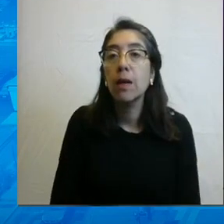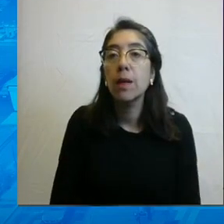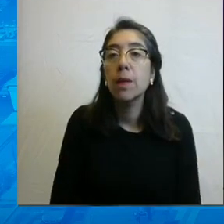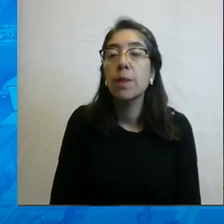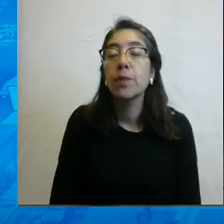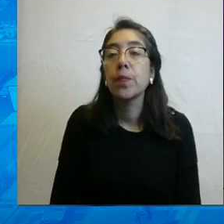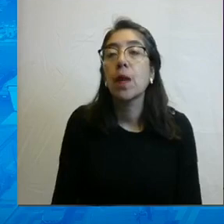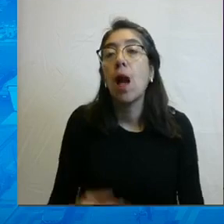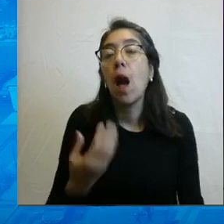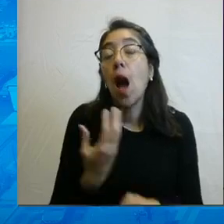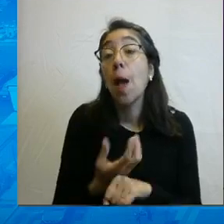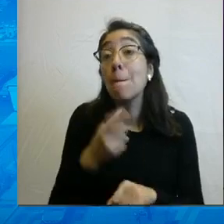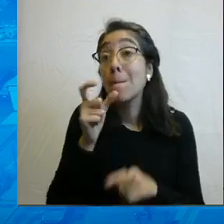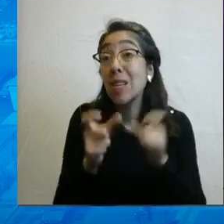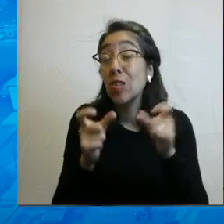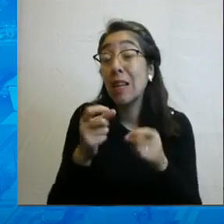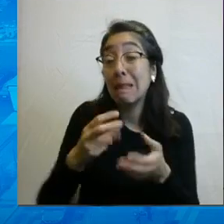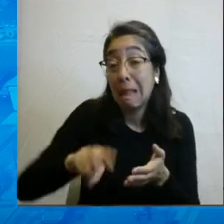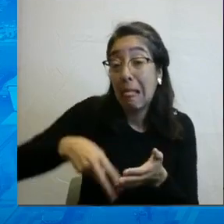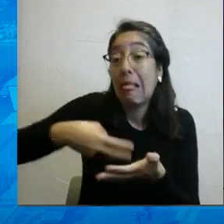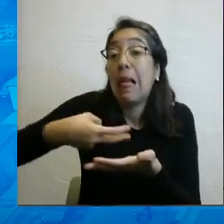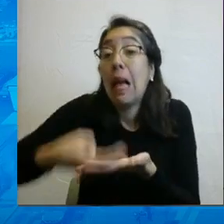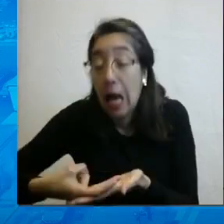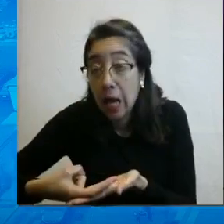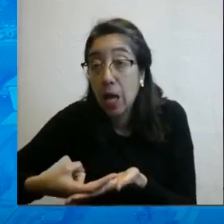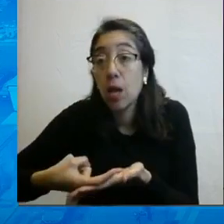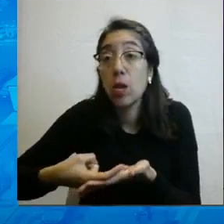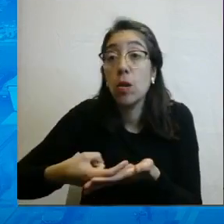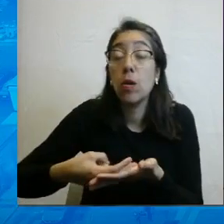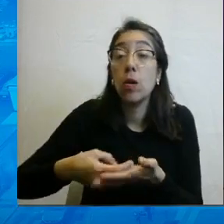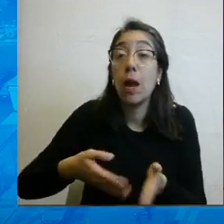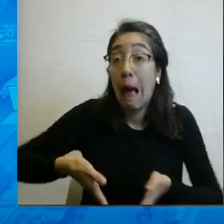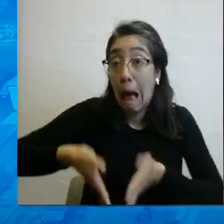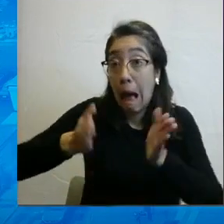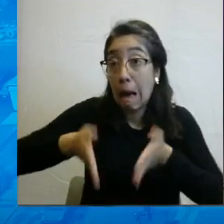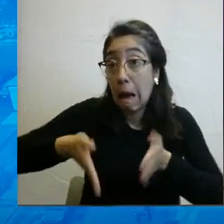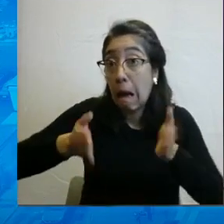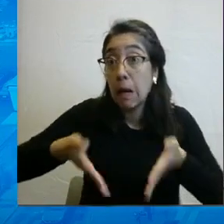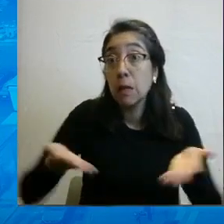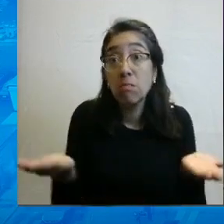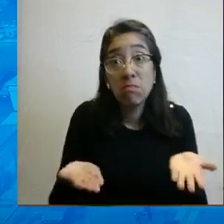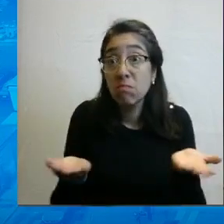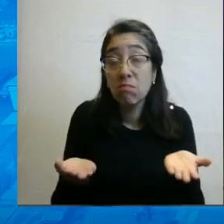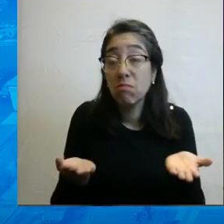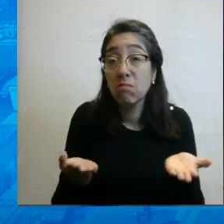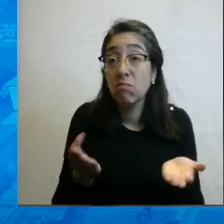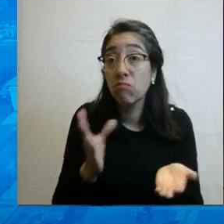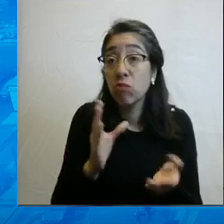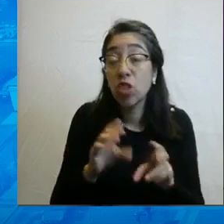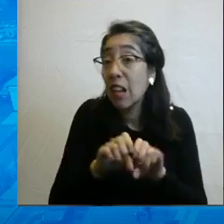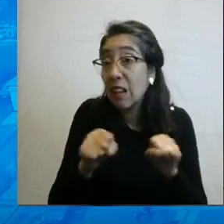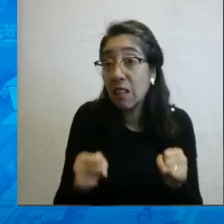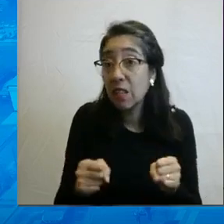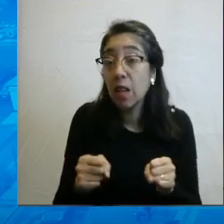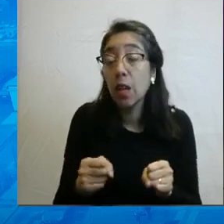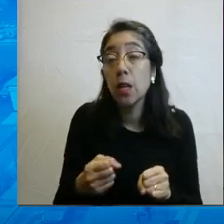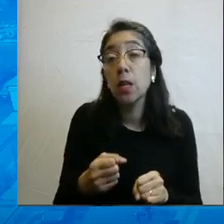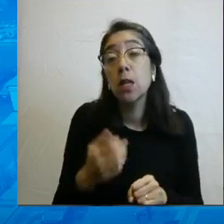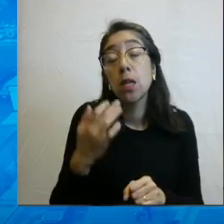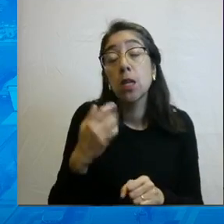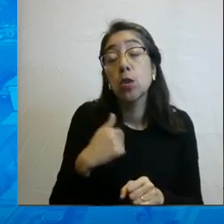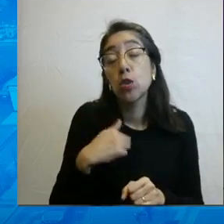gente, adulto mayor, y tenemos eso parado. Entonces, como yo sé que ustedes toman las decisiones